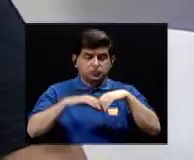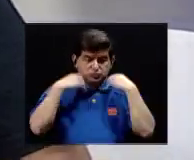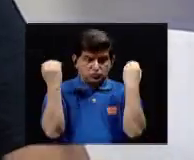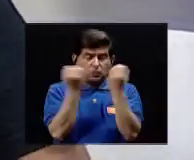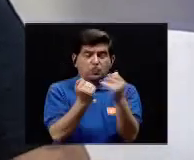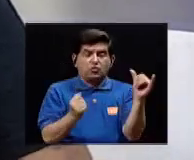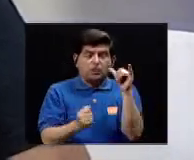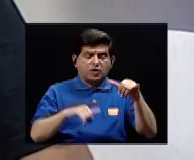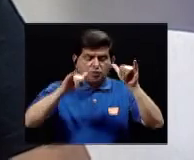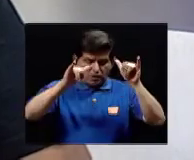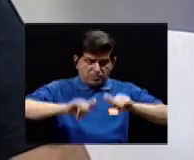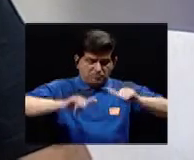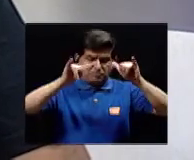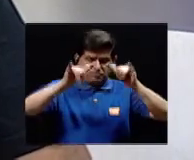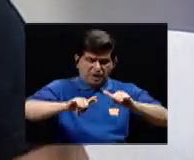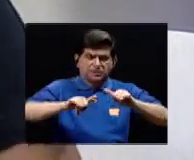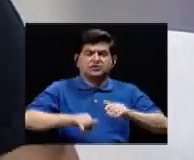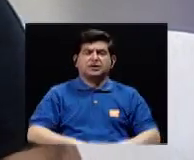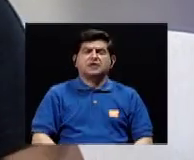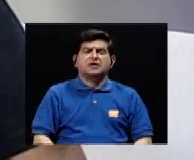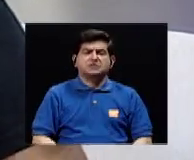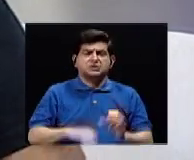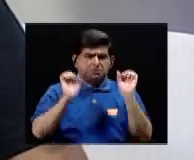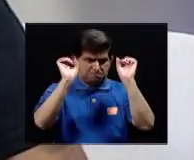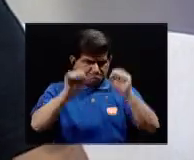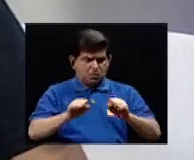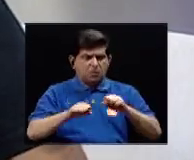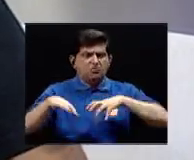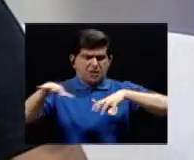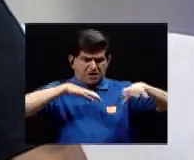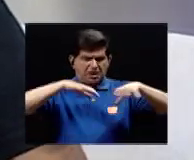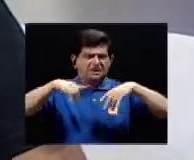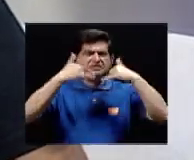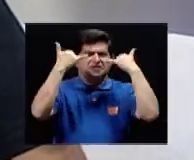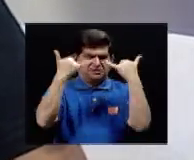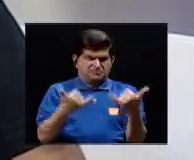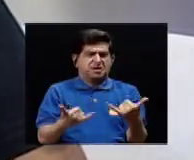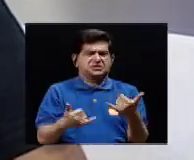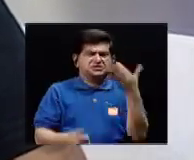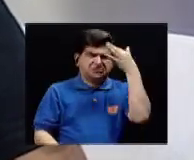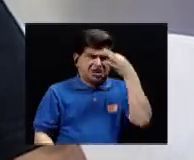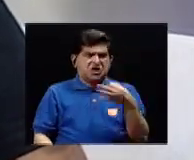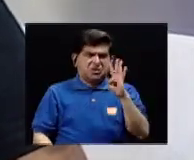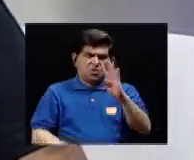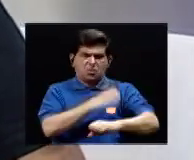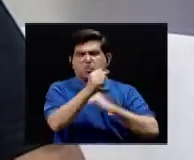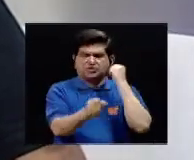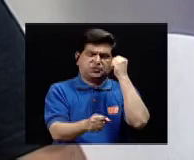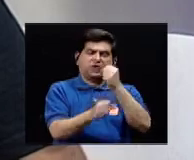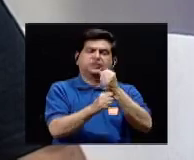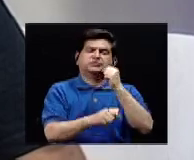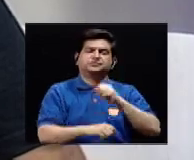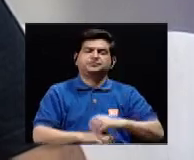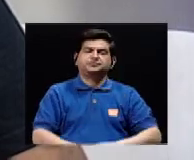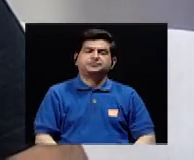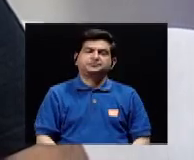las organizaciones que también se ha mantenido, ha logrado mantenerse, ¿verdad?, activa por más de, creo que son 4 años.